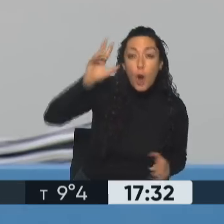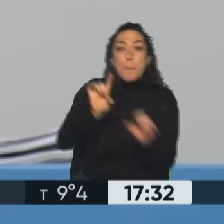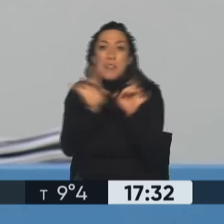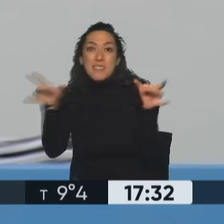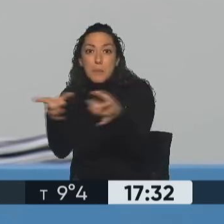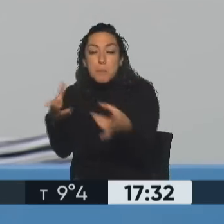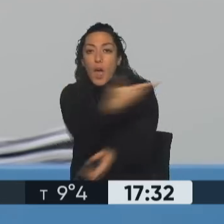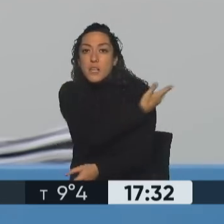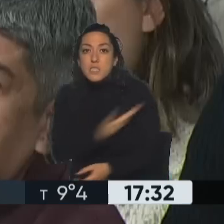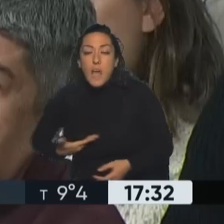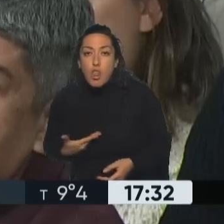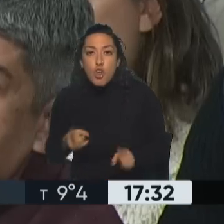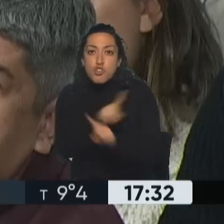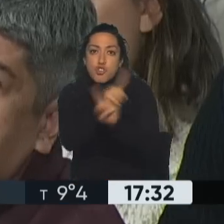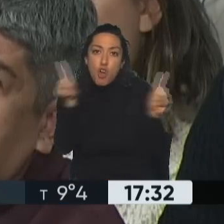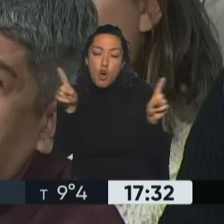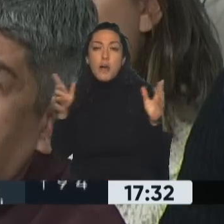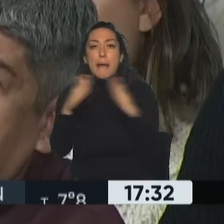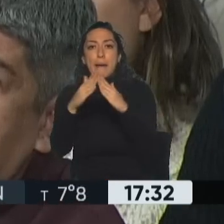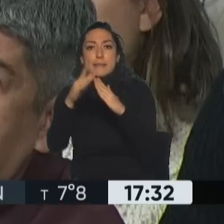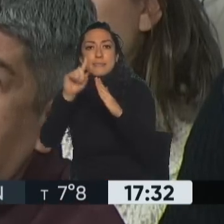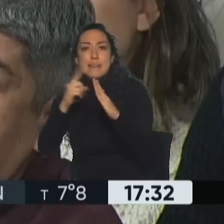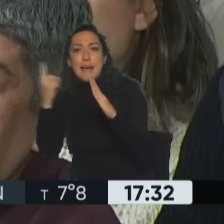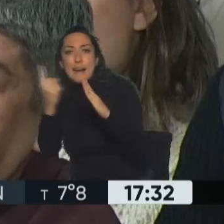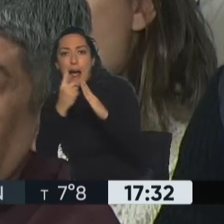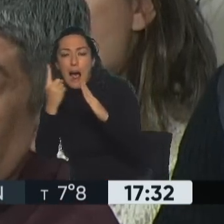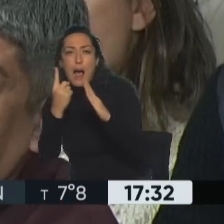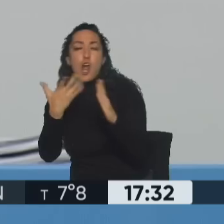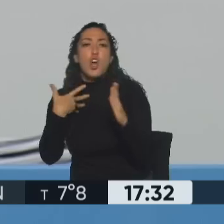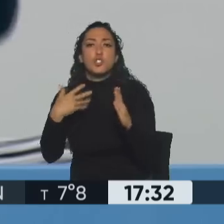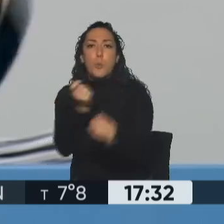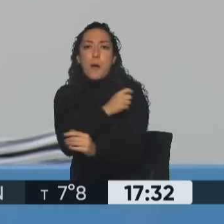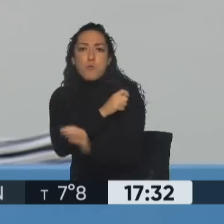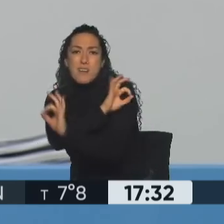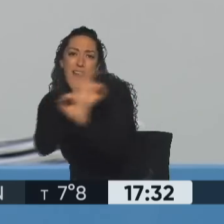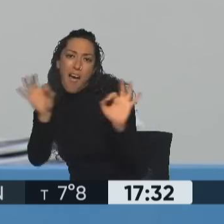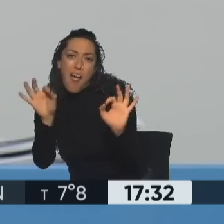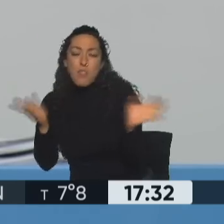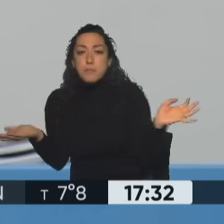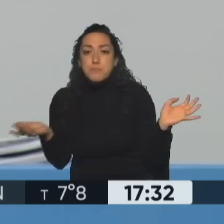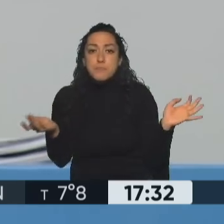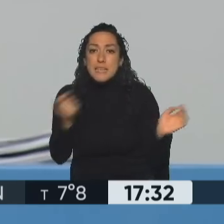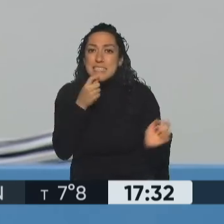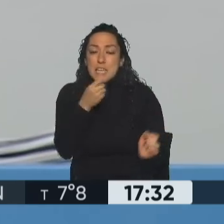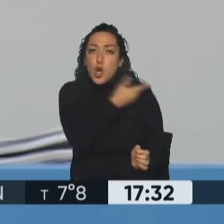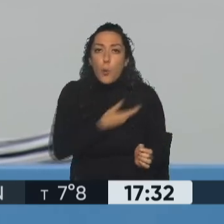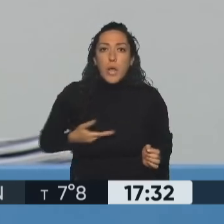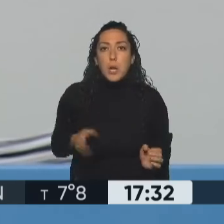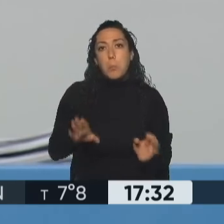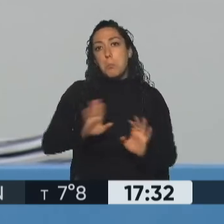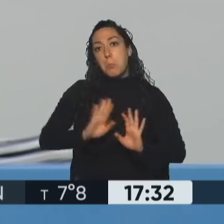pandemia, encerrados, sin vacunas, sin todo? Esto